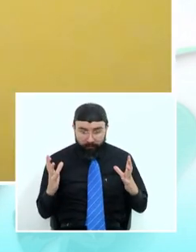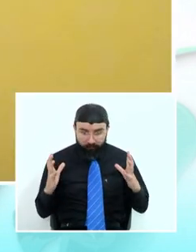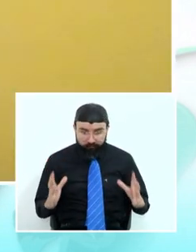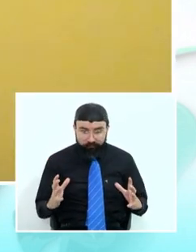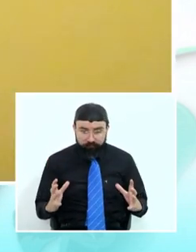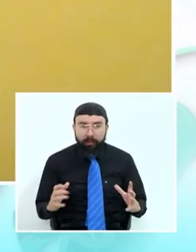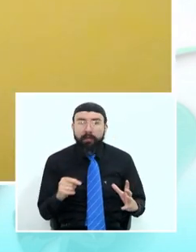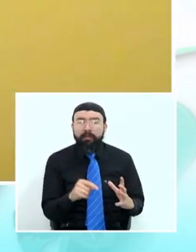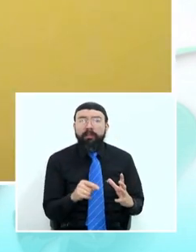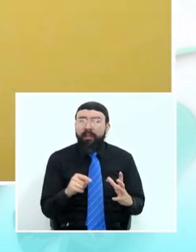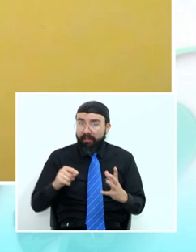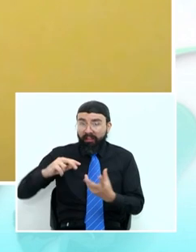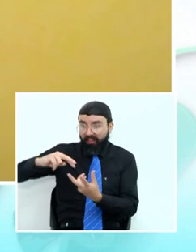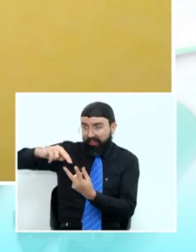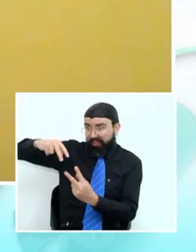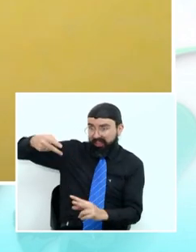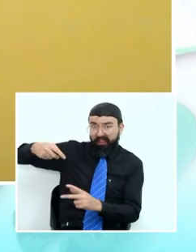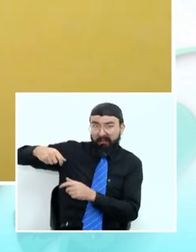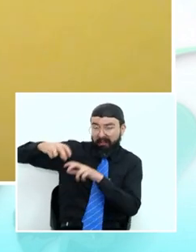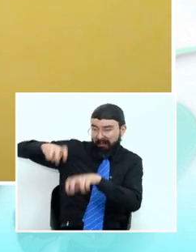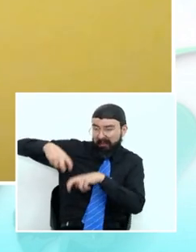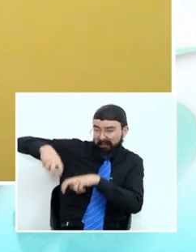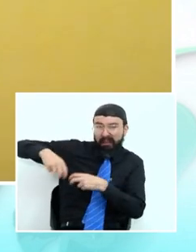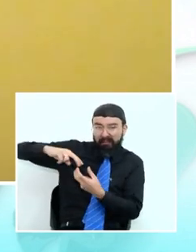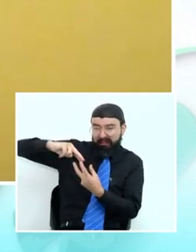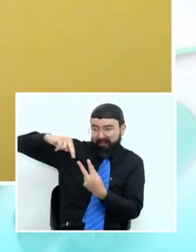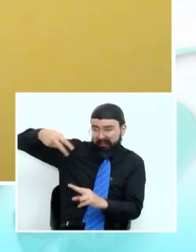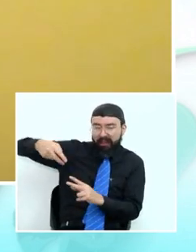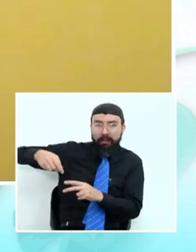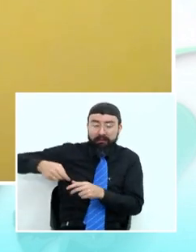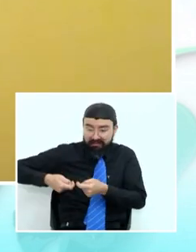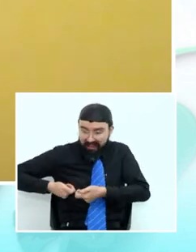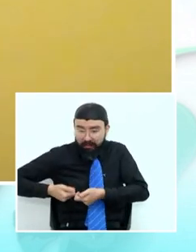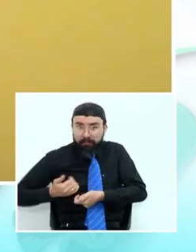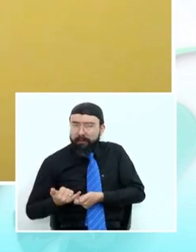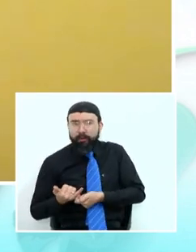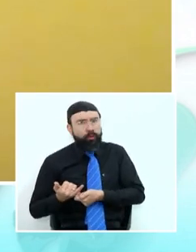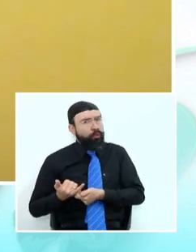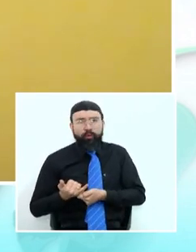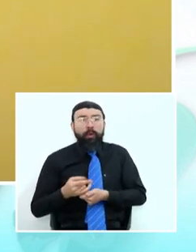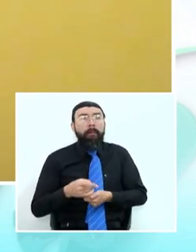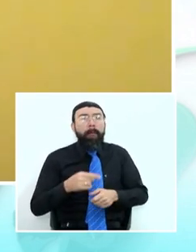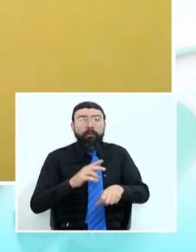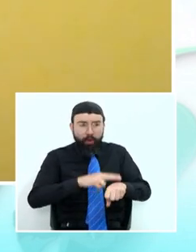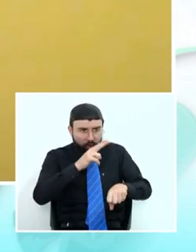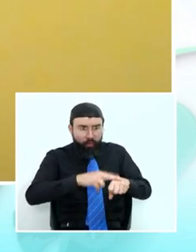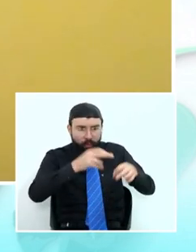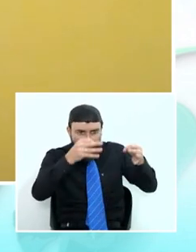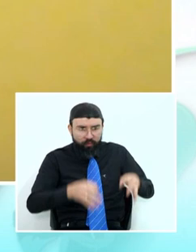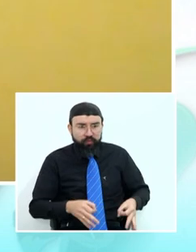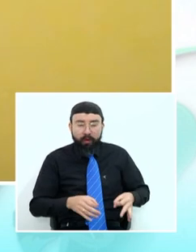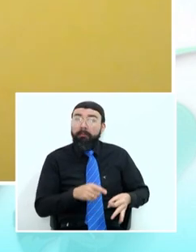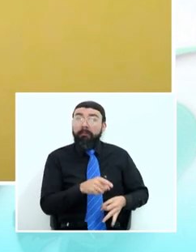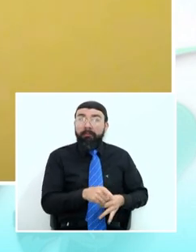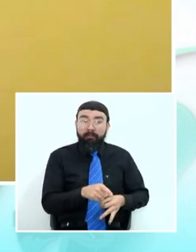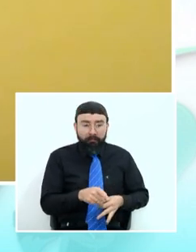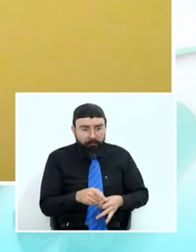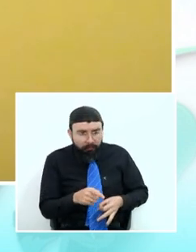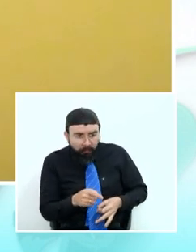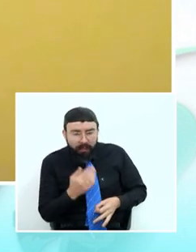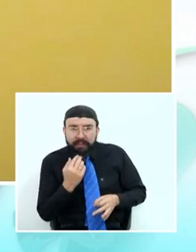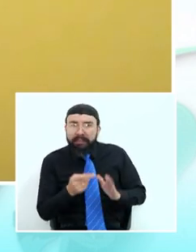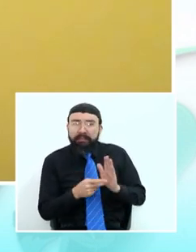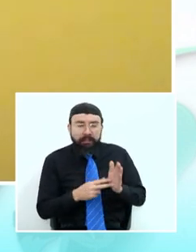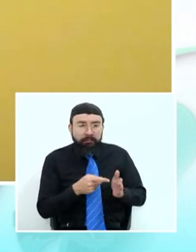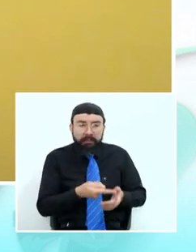sea transgénica, porque las sandías que no tienen semillas son estériles y